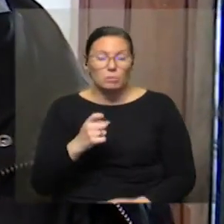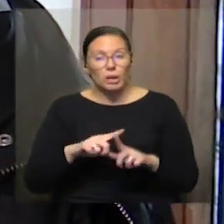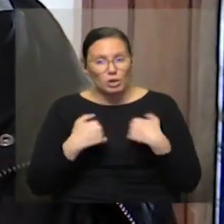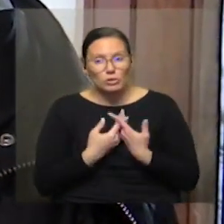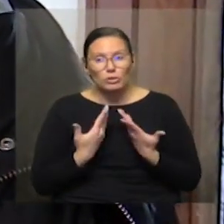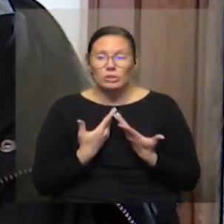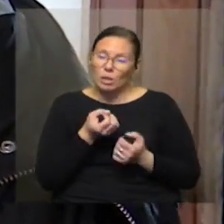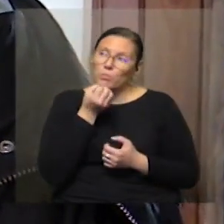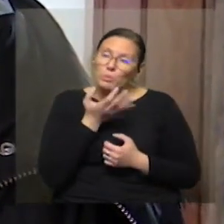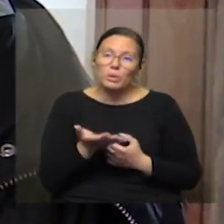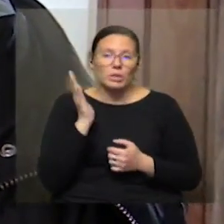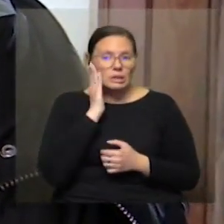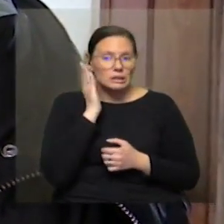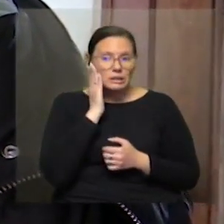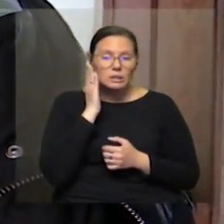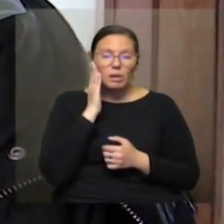saber